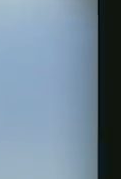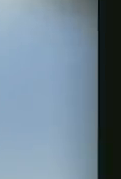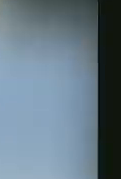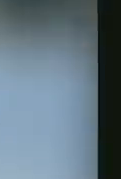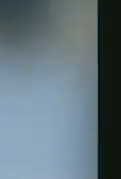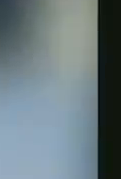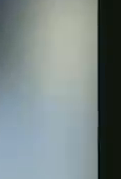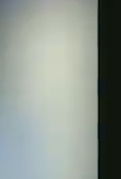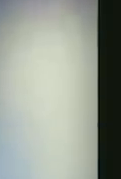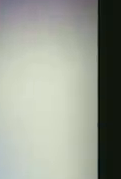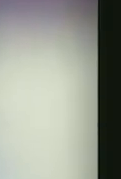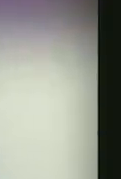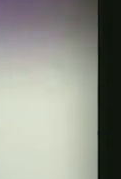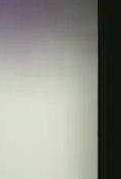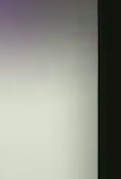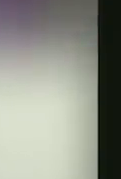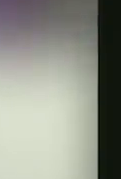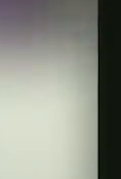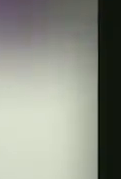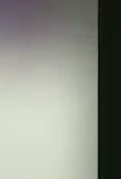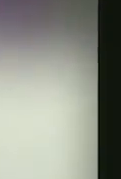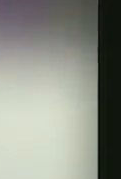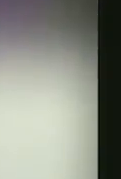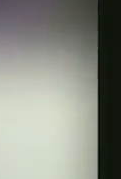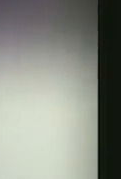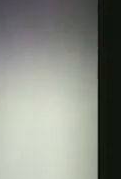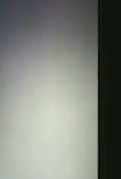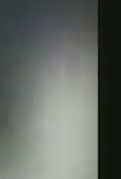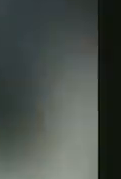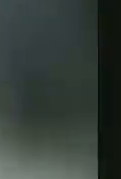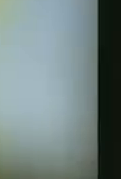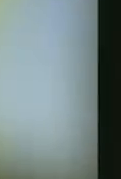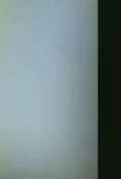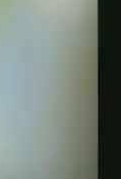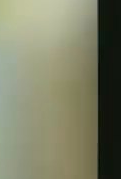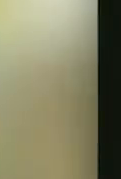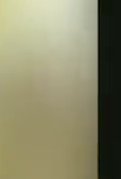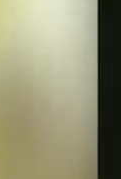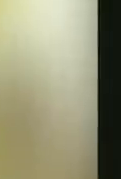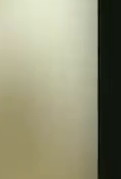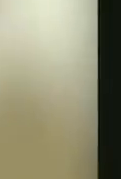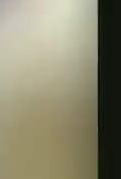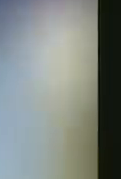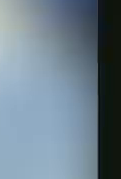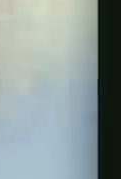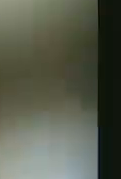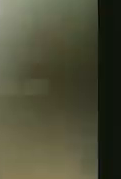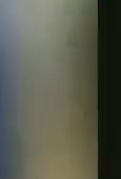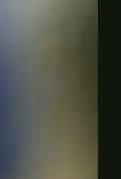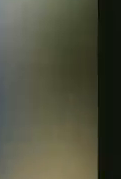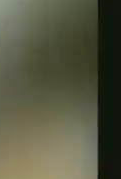En ese momento, Cell sintió el verdadero terror.